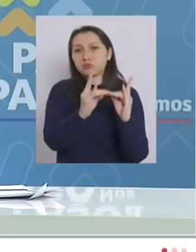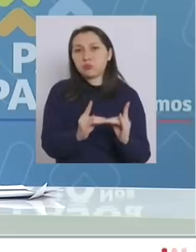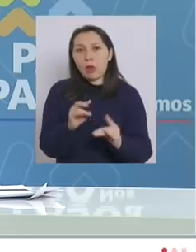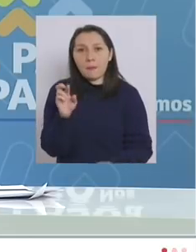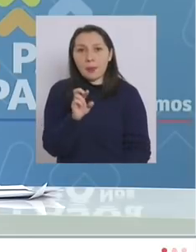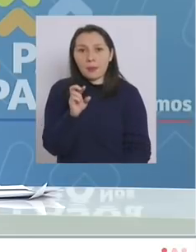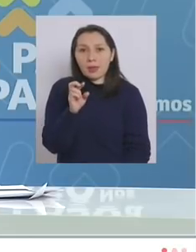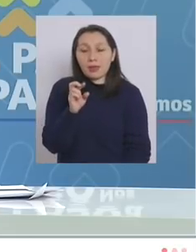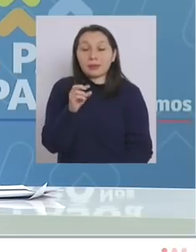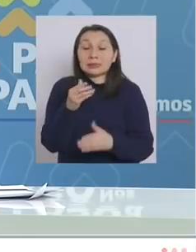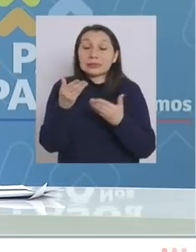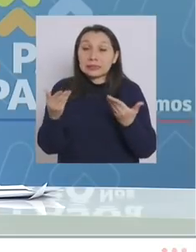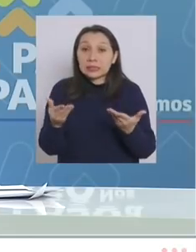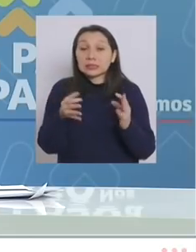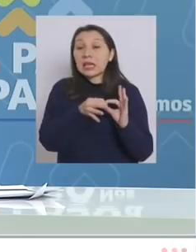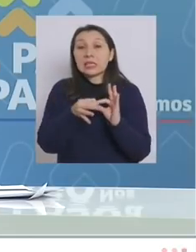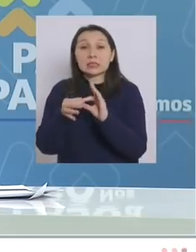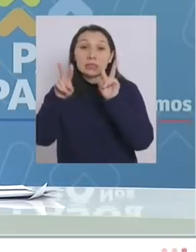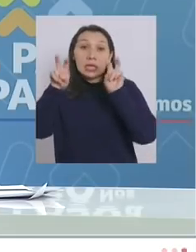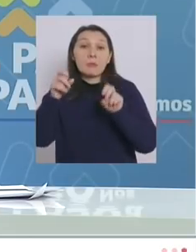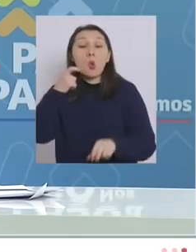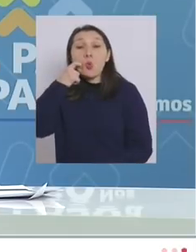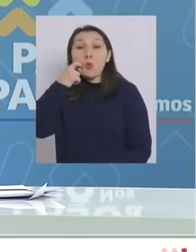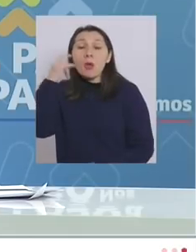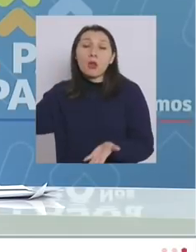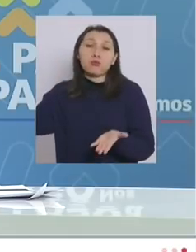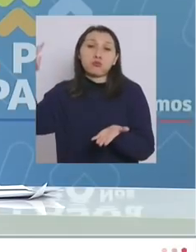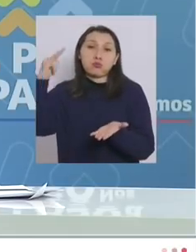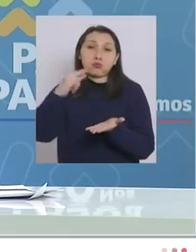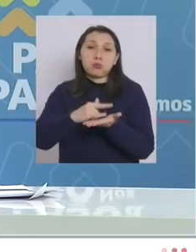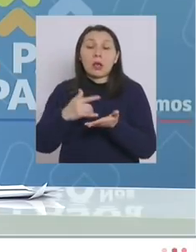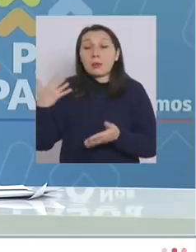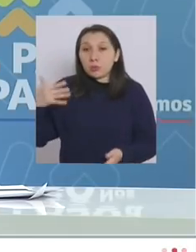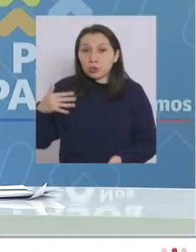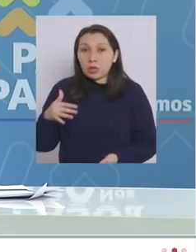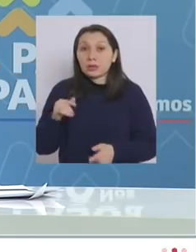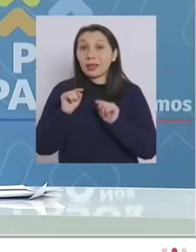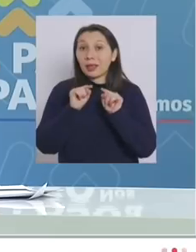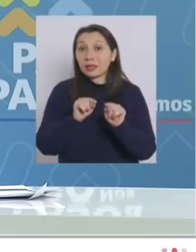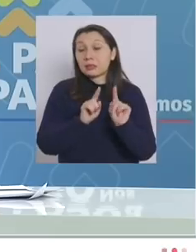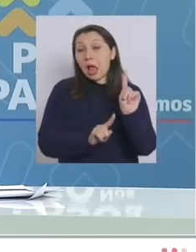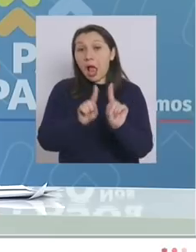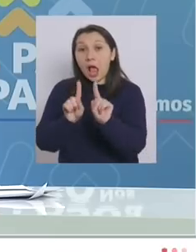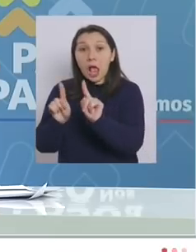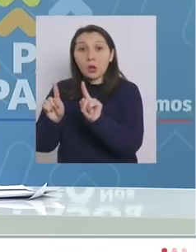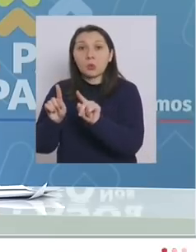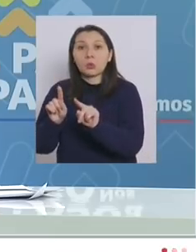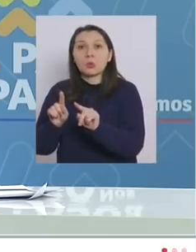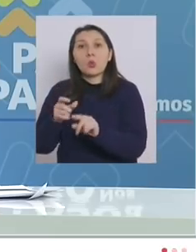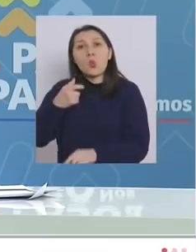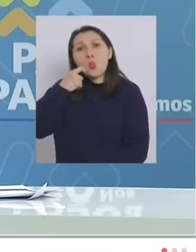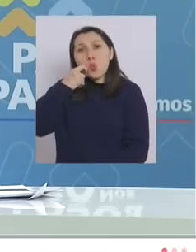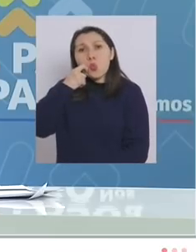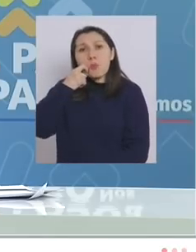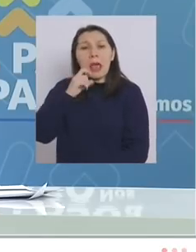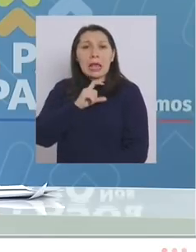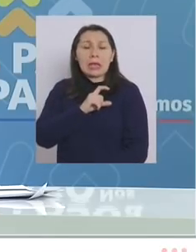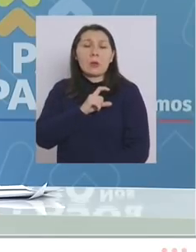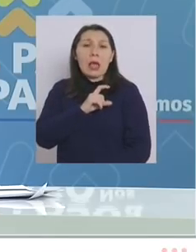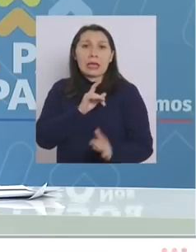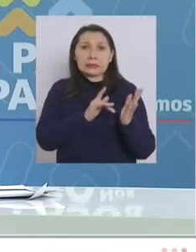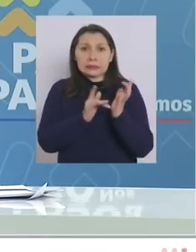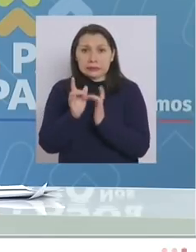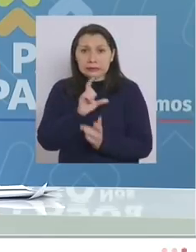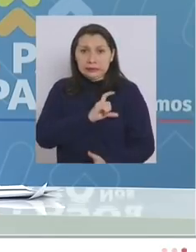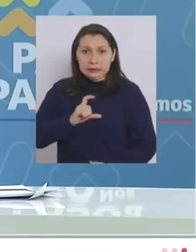padre y esa es una razón humanitaria muy importante. Y aquellos que practican el humanismo cristiano